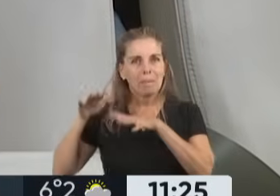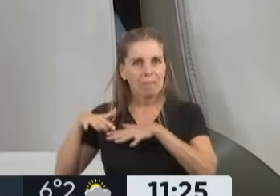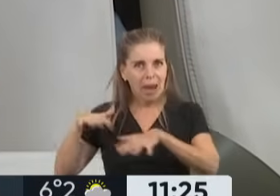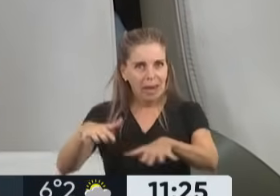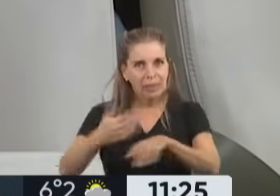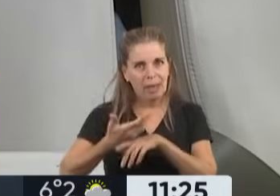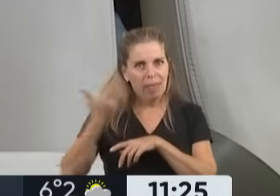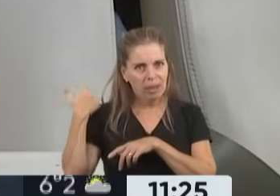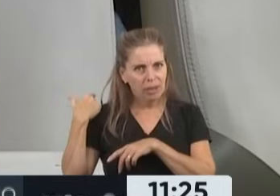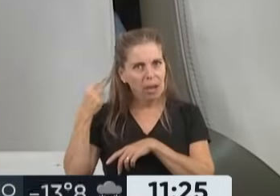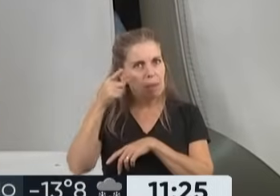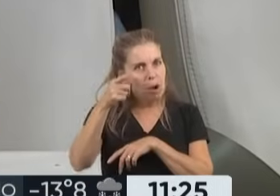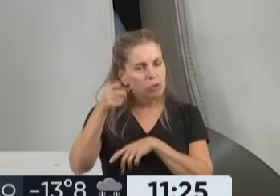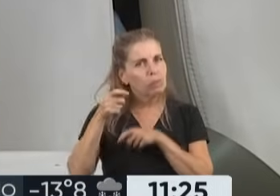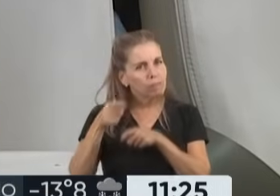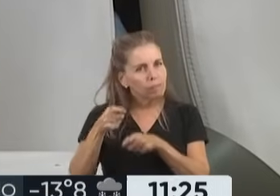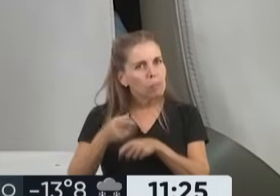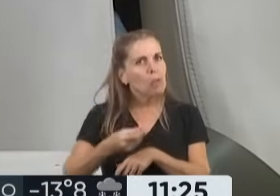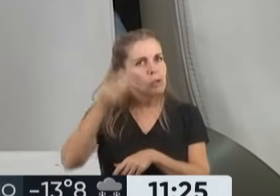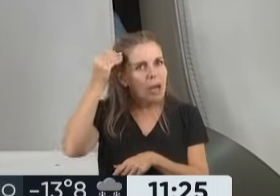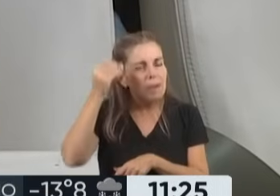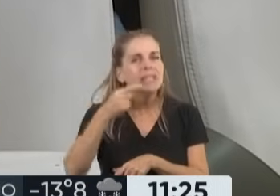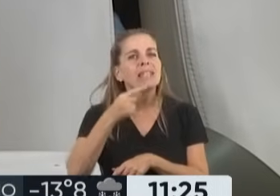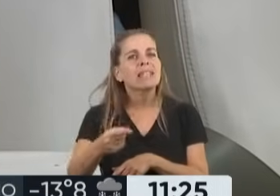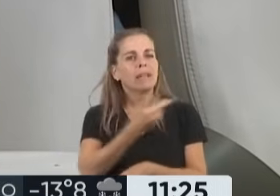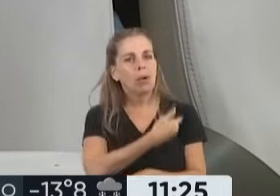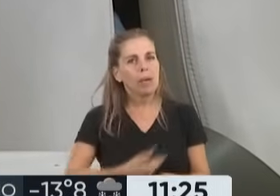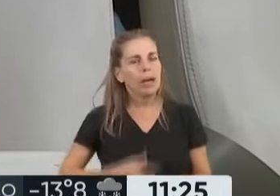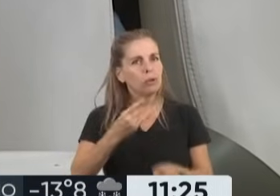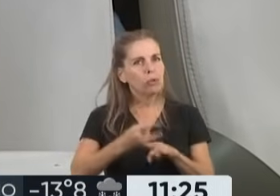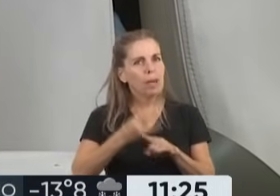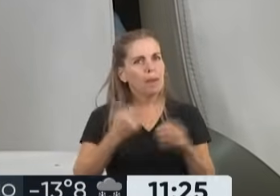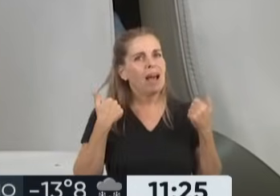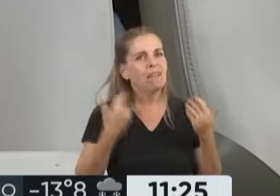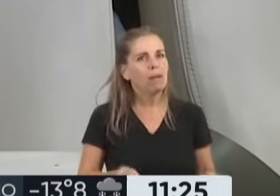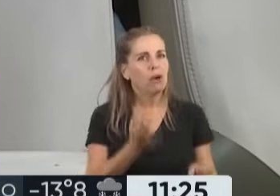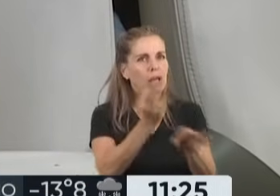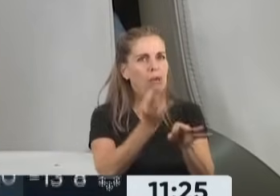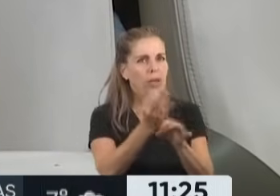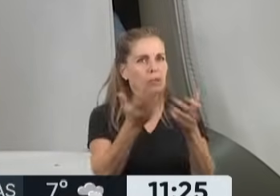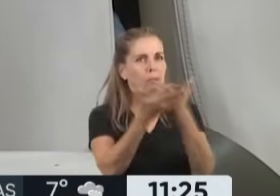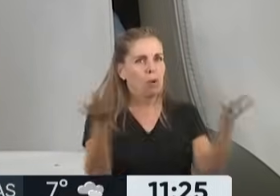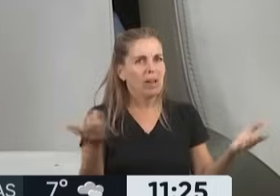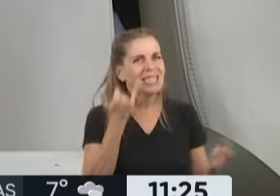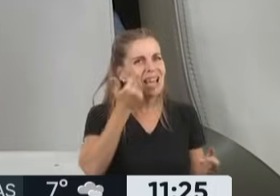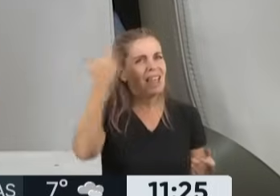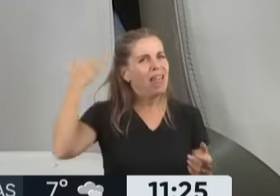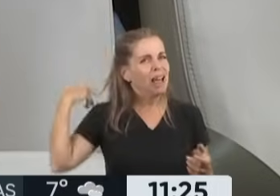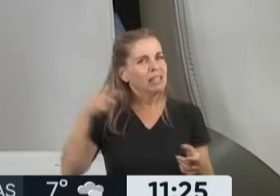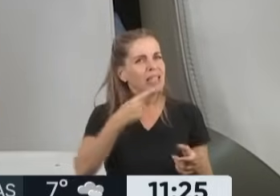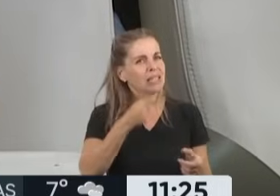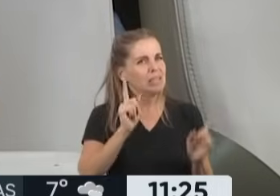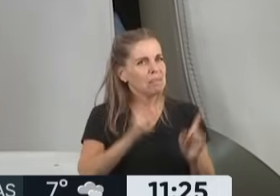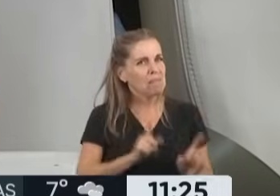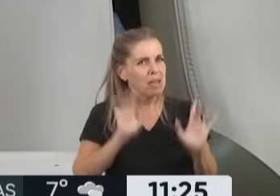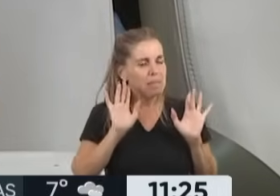ayer, vos de manera insistente hablaste muchas veces de que el gobierno defiende la educación pública. Lo venís haciendo previo a la movilización. No obstante esto,